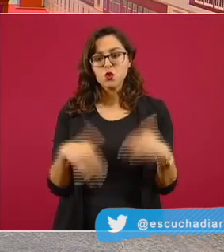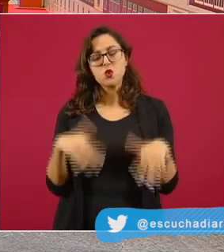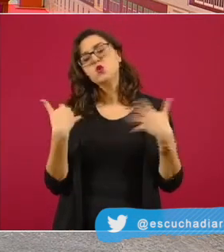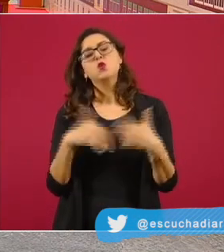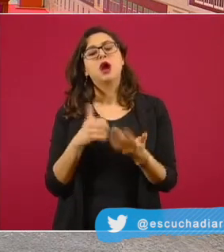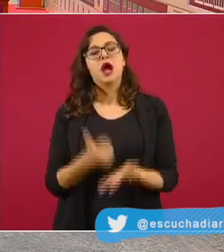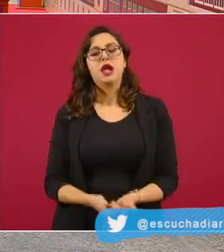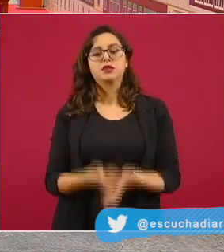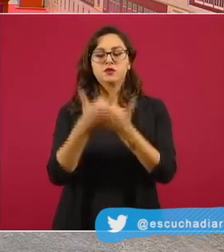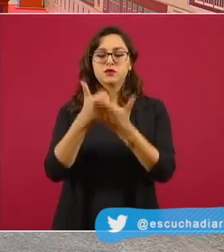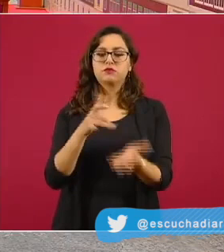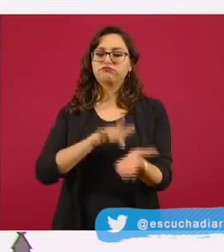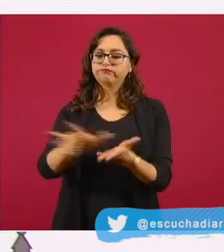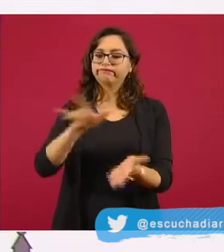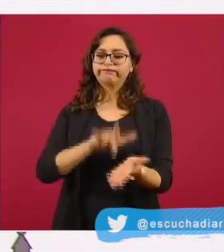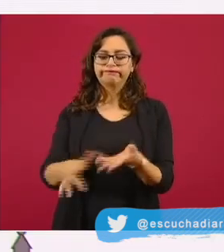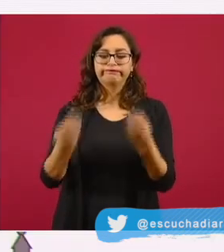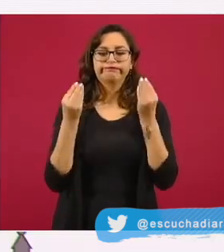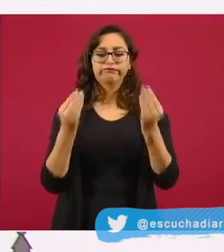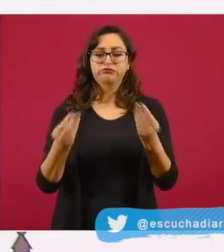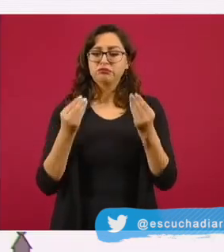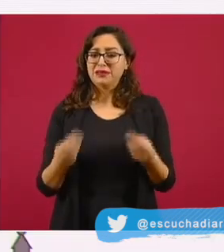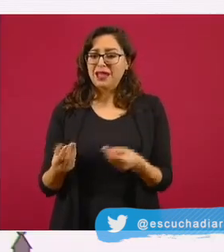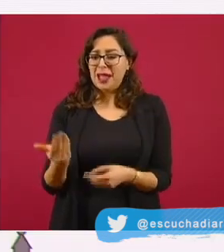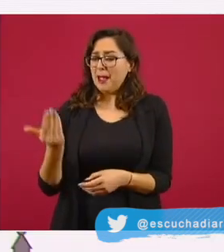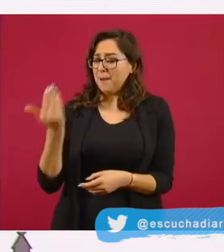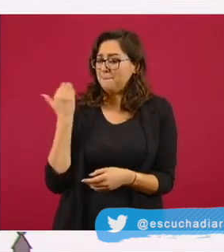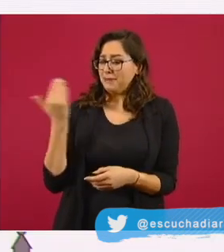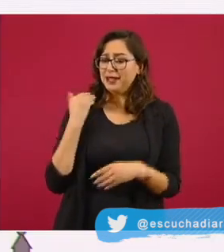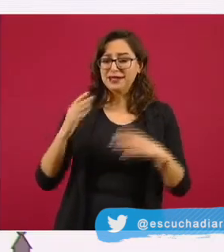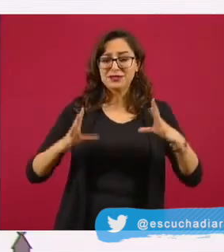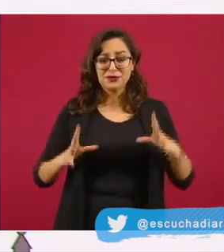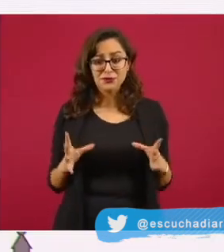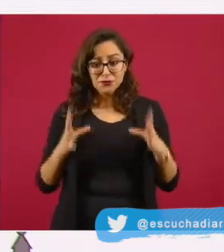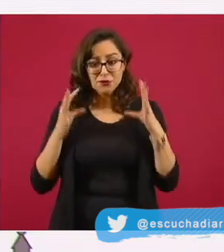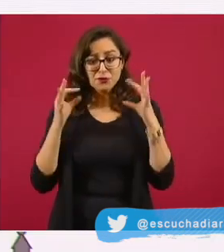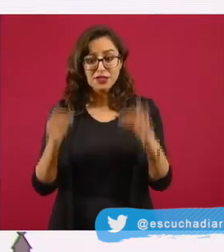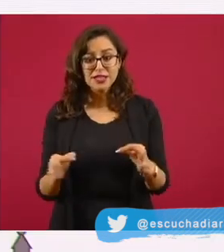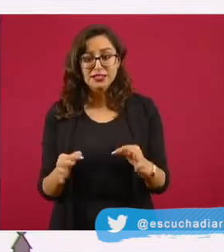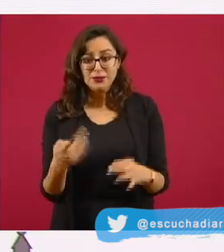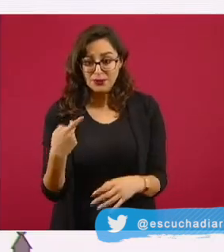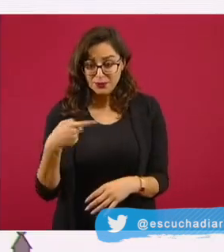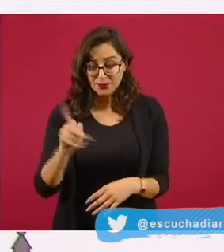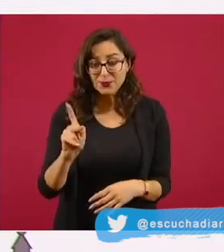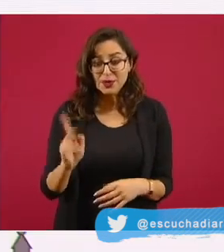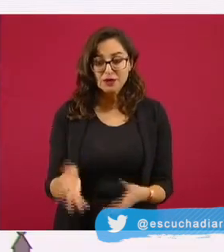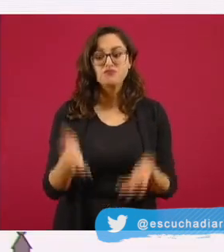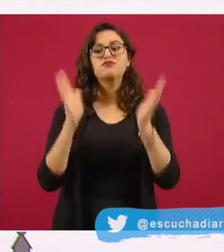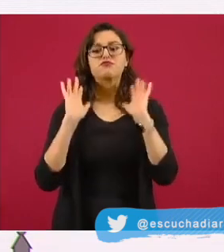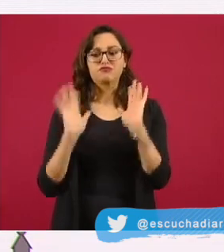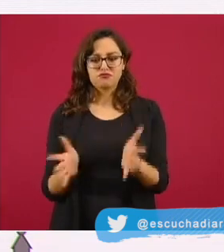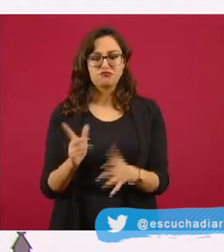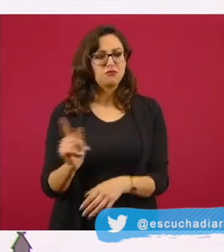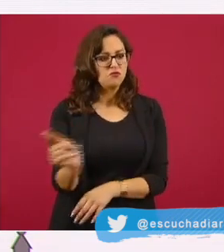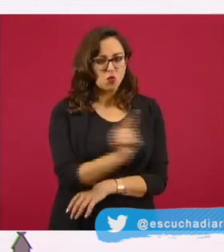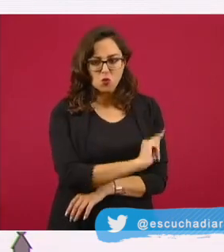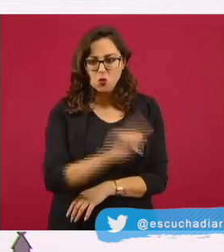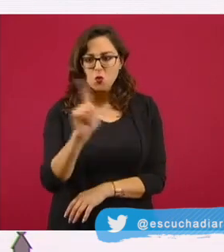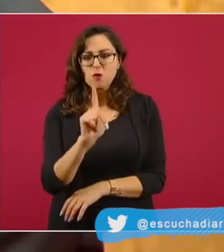apoyo. A pesar de su reciente fundación, ya es una corporación